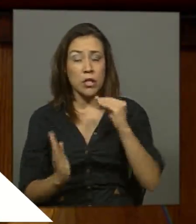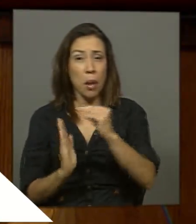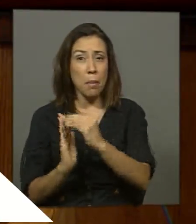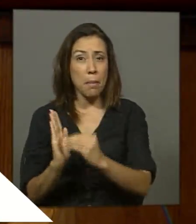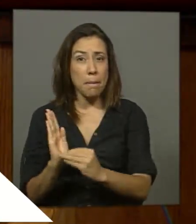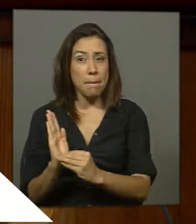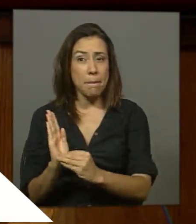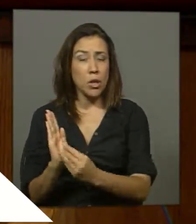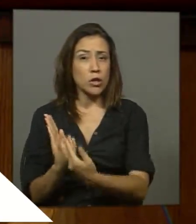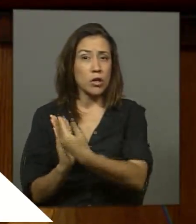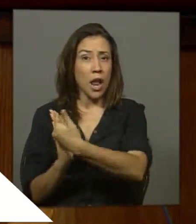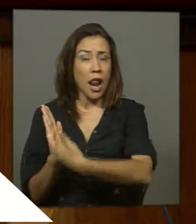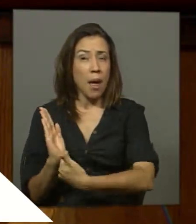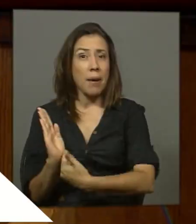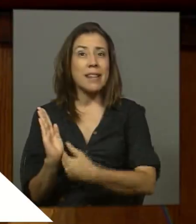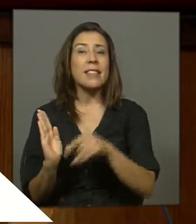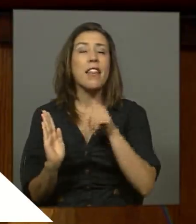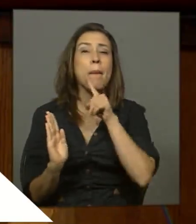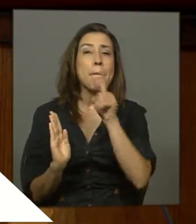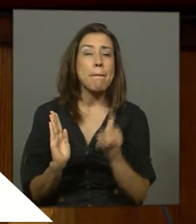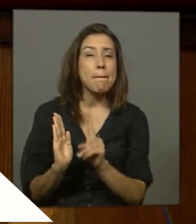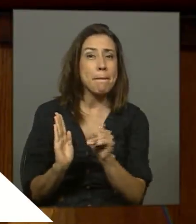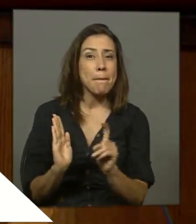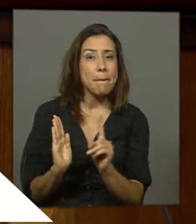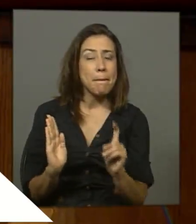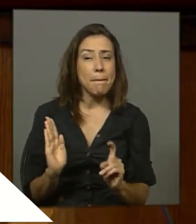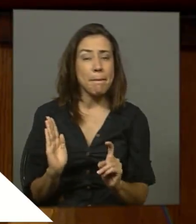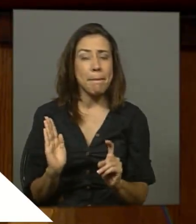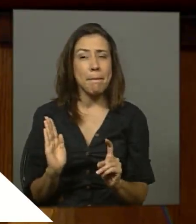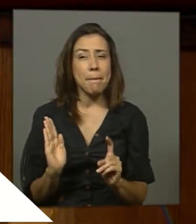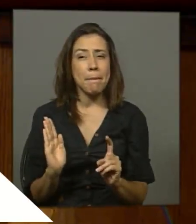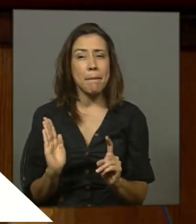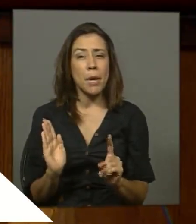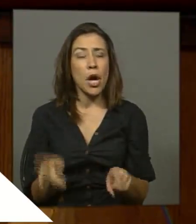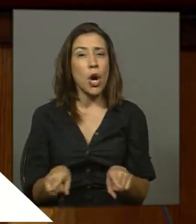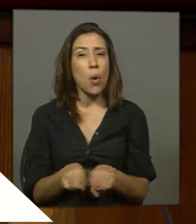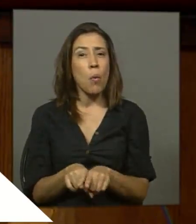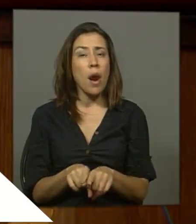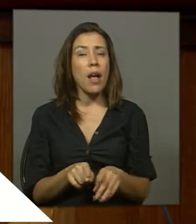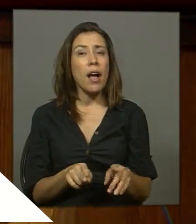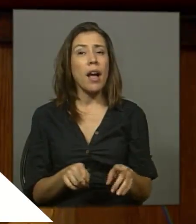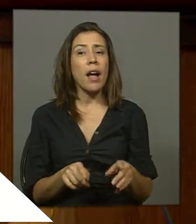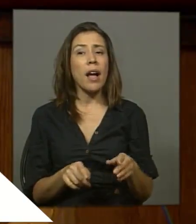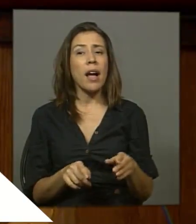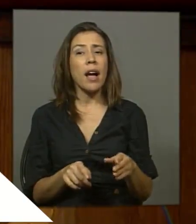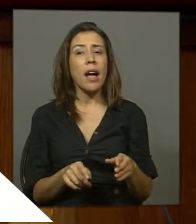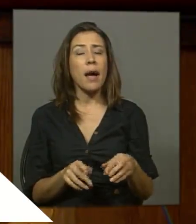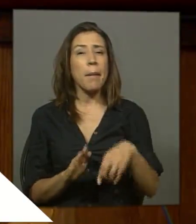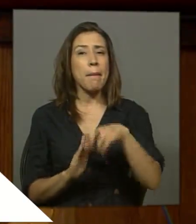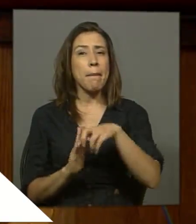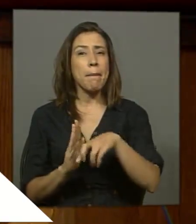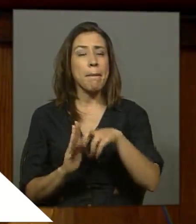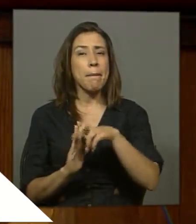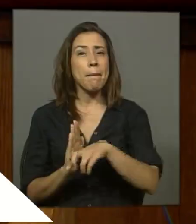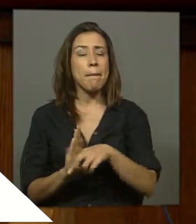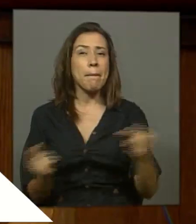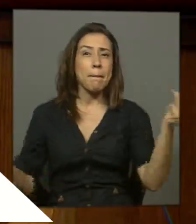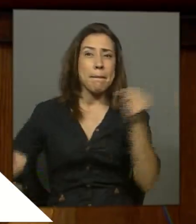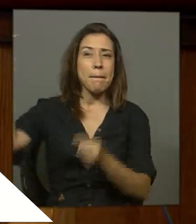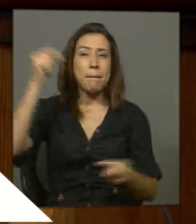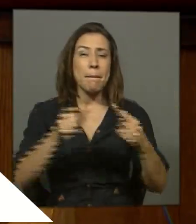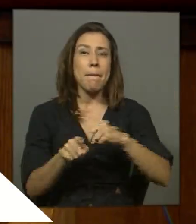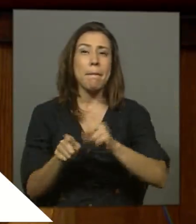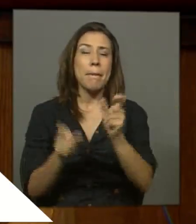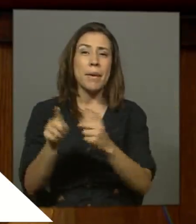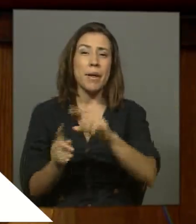el en el cuestionario temático Eh Al igual como ocurrió en el proceso en el en el proyecto de migraciones que también